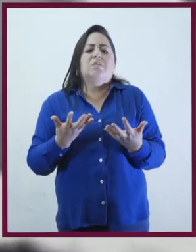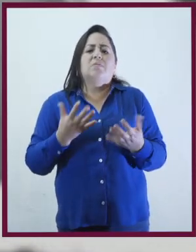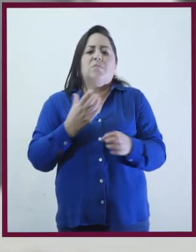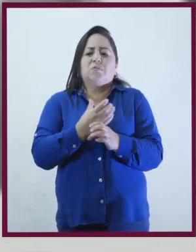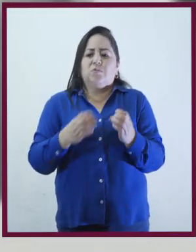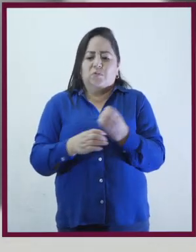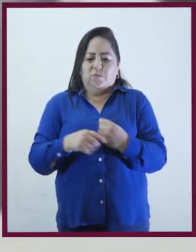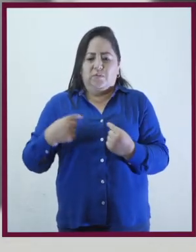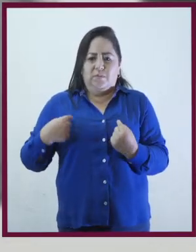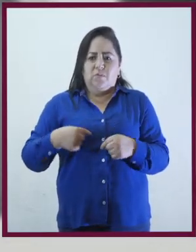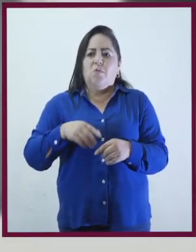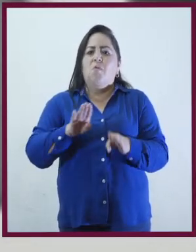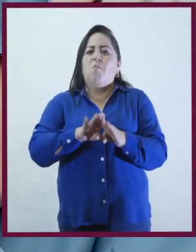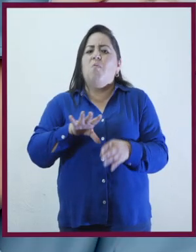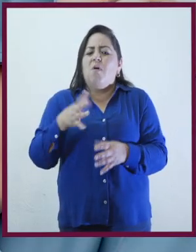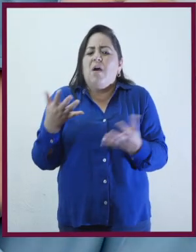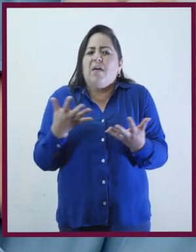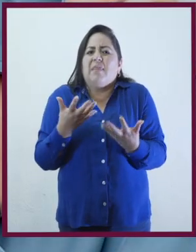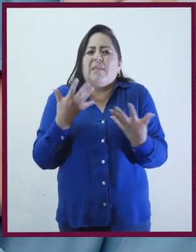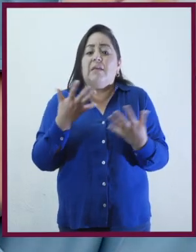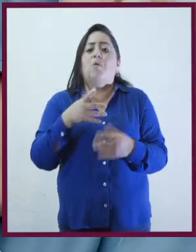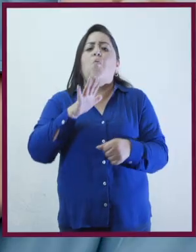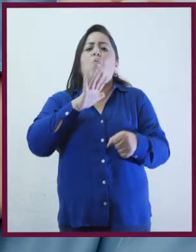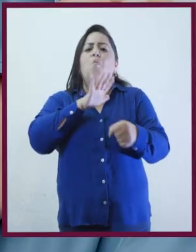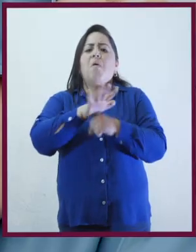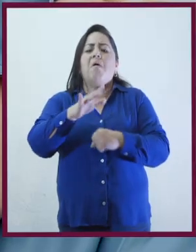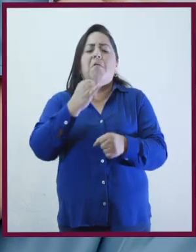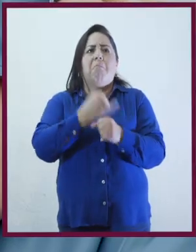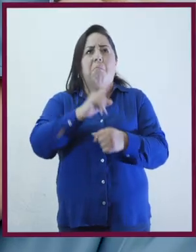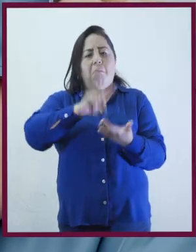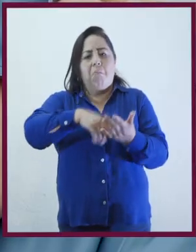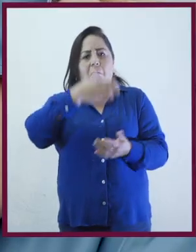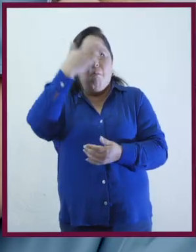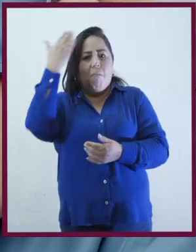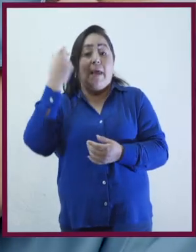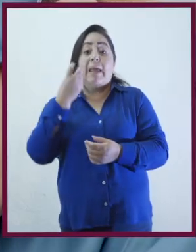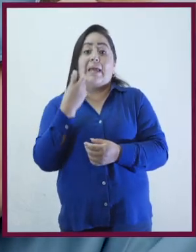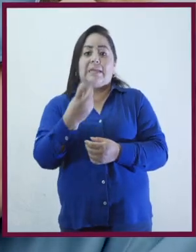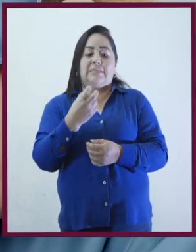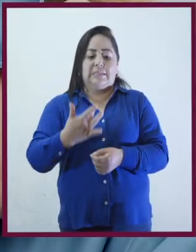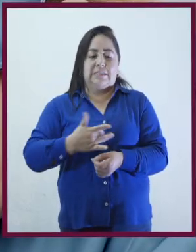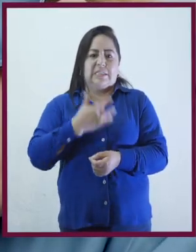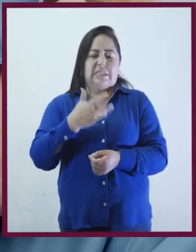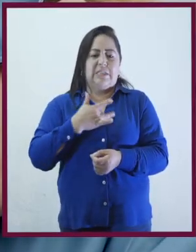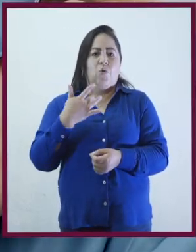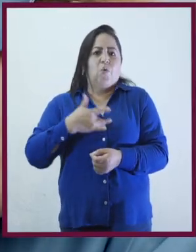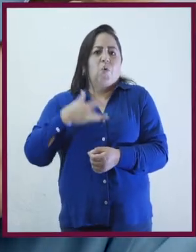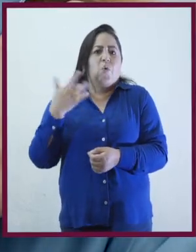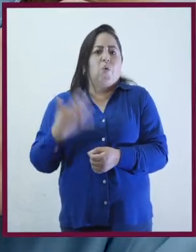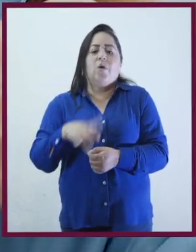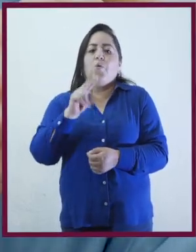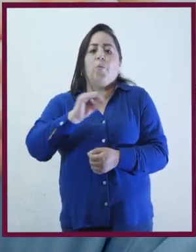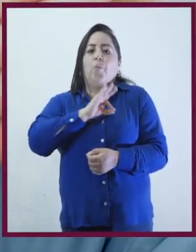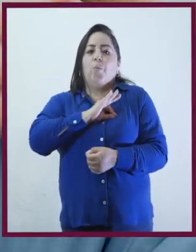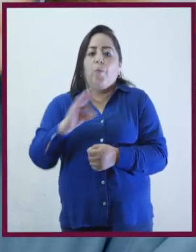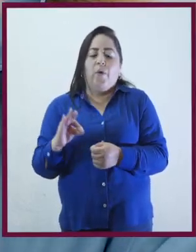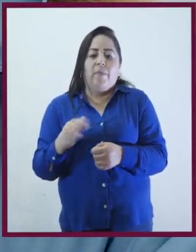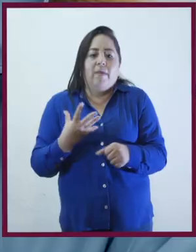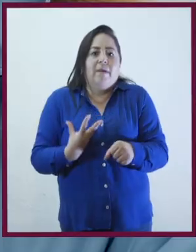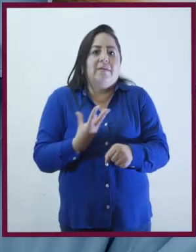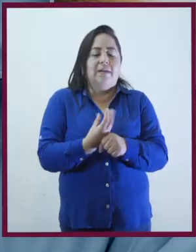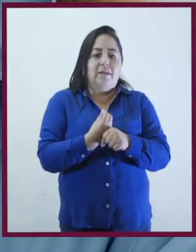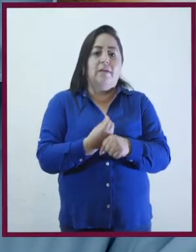y deseamos lo que deseamos, ¿qué es el inconsciente? Es sentir un dolor y no poder